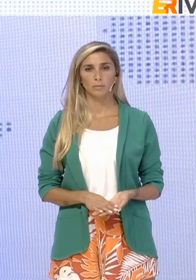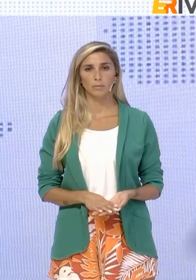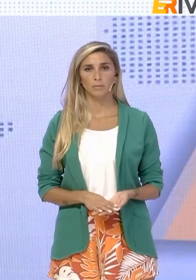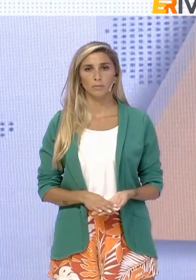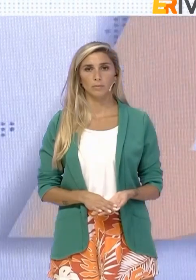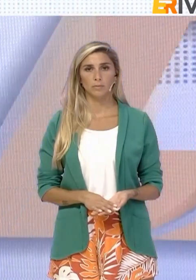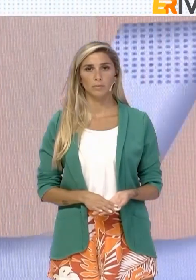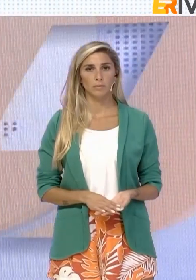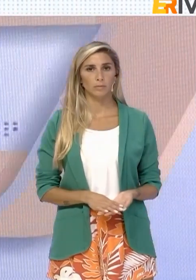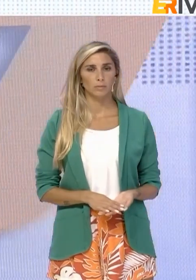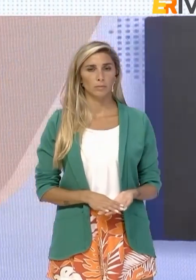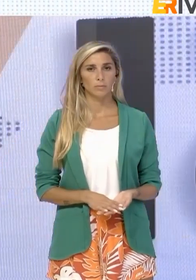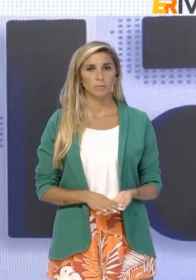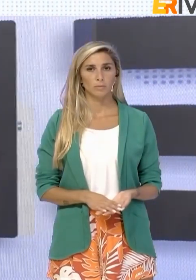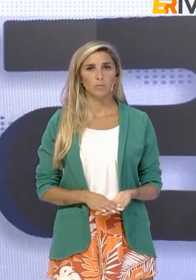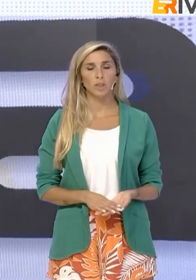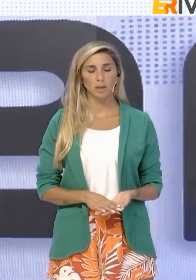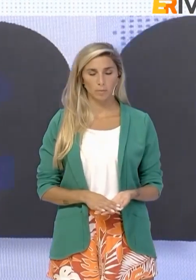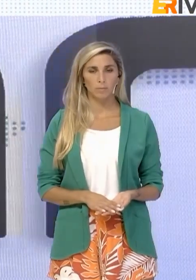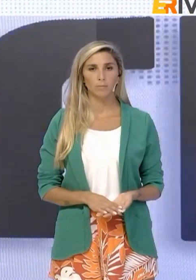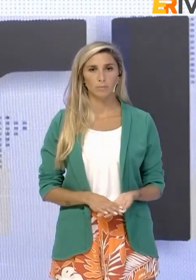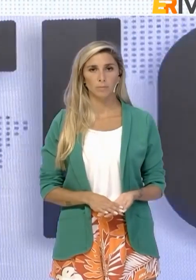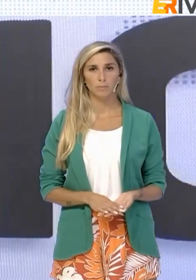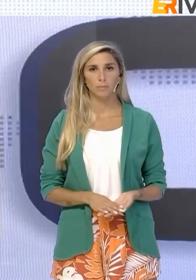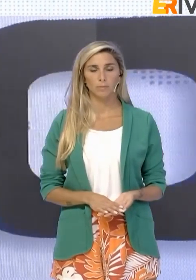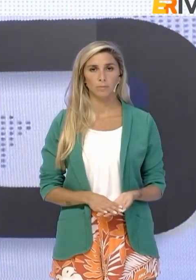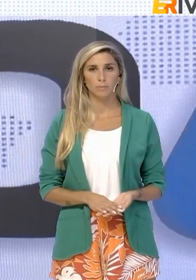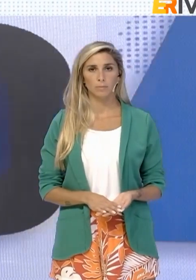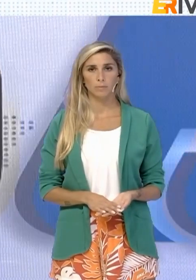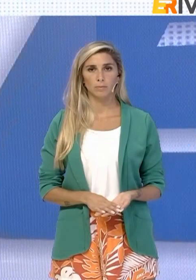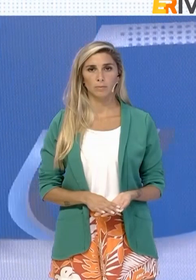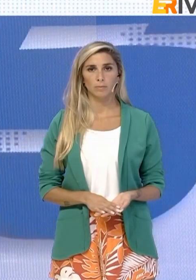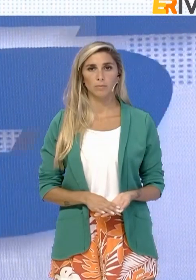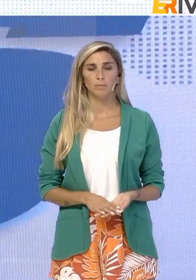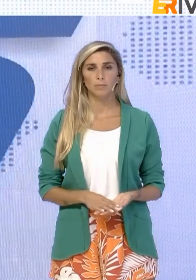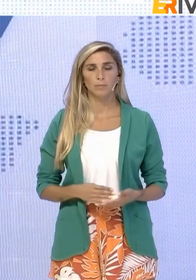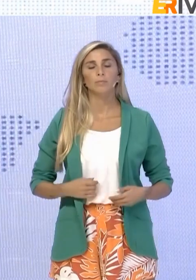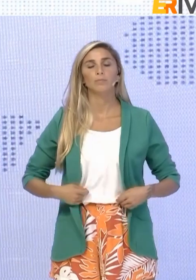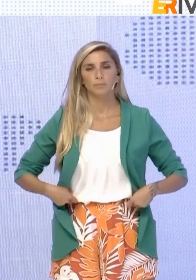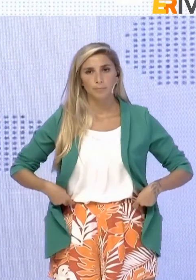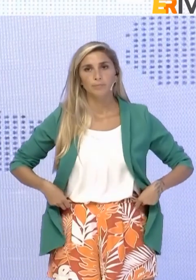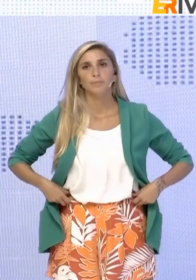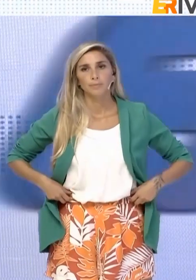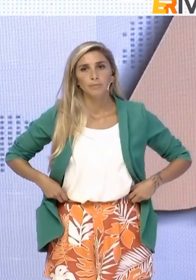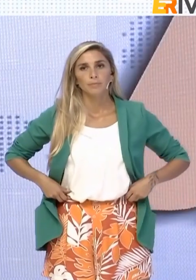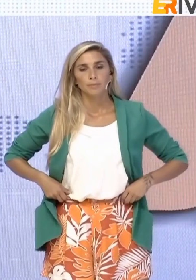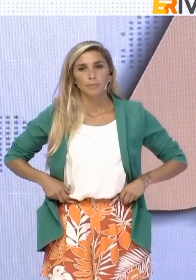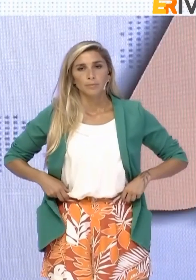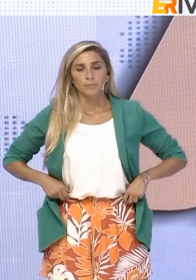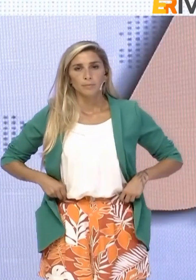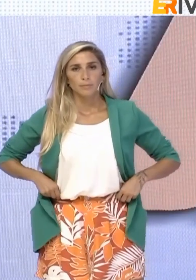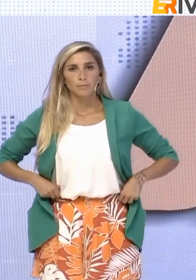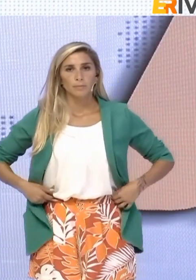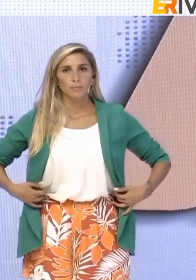que le está ocurriendo y no le está ocurriendo, sí, o a través de una oferta engañosa, a través de la adquisición